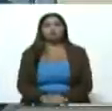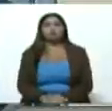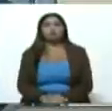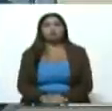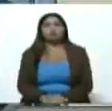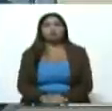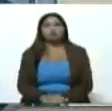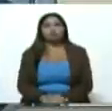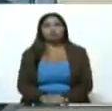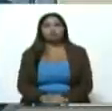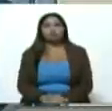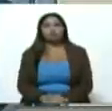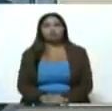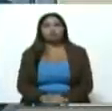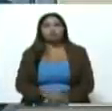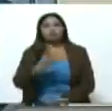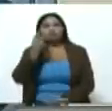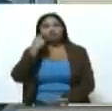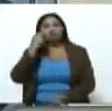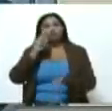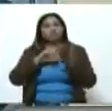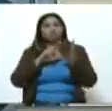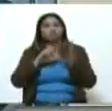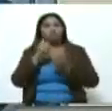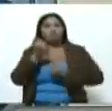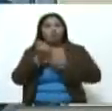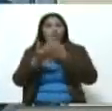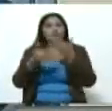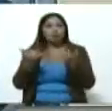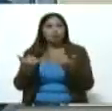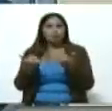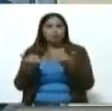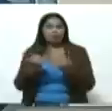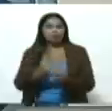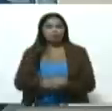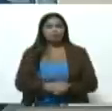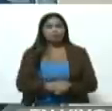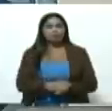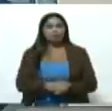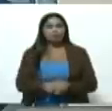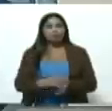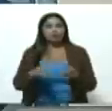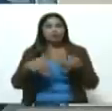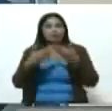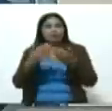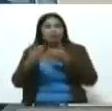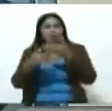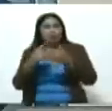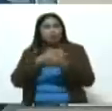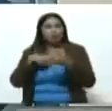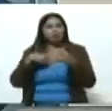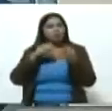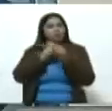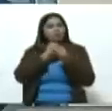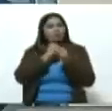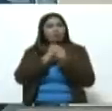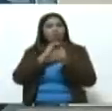condenatorias, cifras realmente sólidas, gruesas, blindadas en nuestro trabajo,